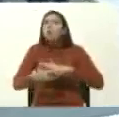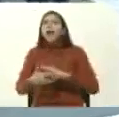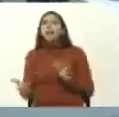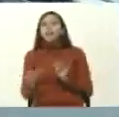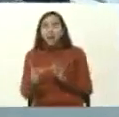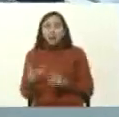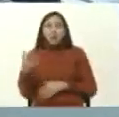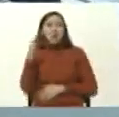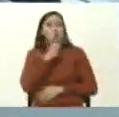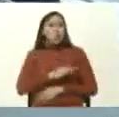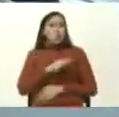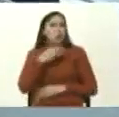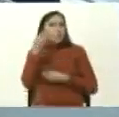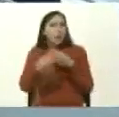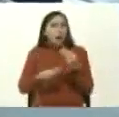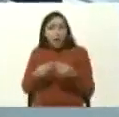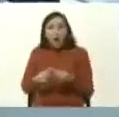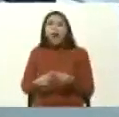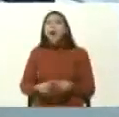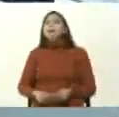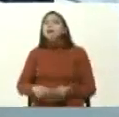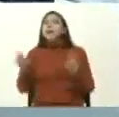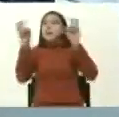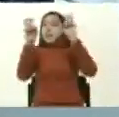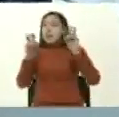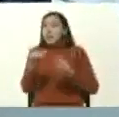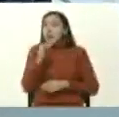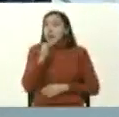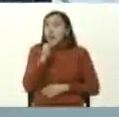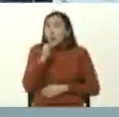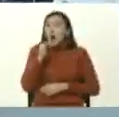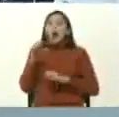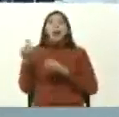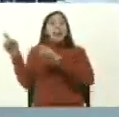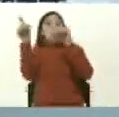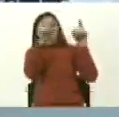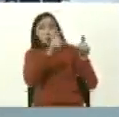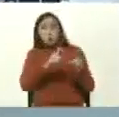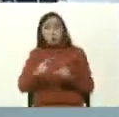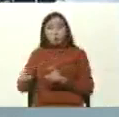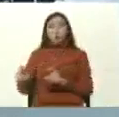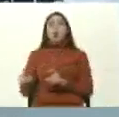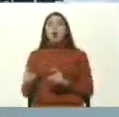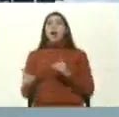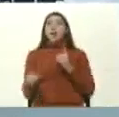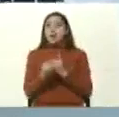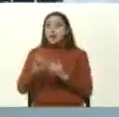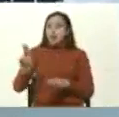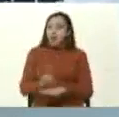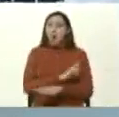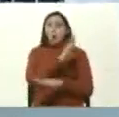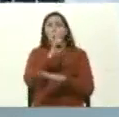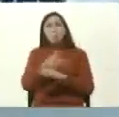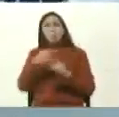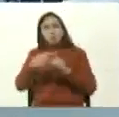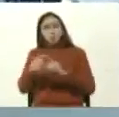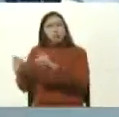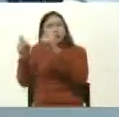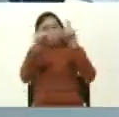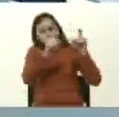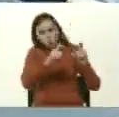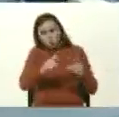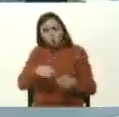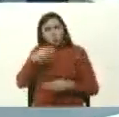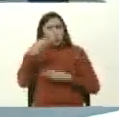sociales para crear contenidos educativos. En las redes sociales, desde lo positivo, desde lo formativo, de